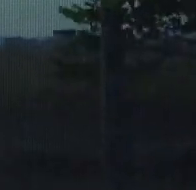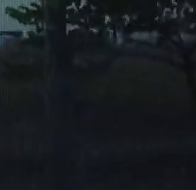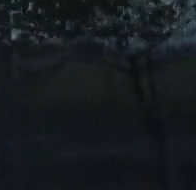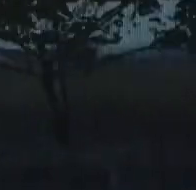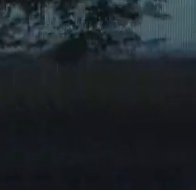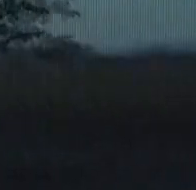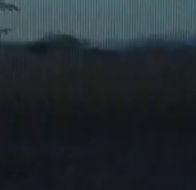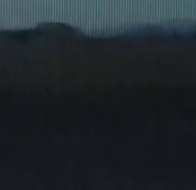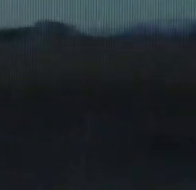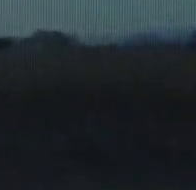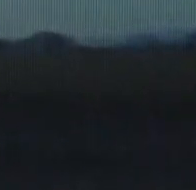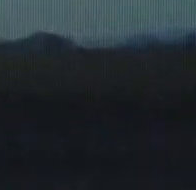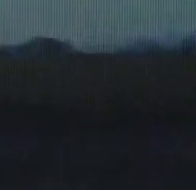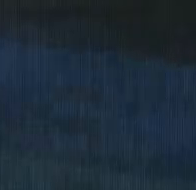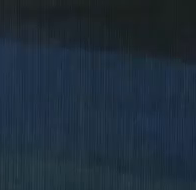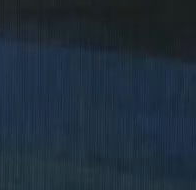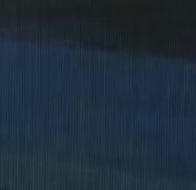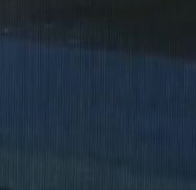de la sede.